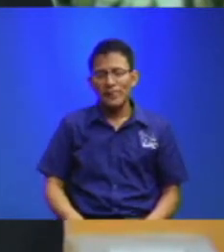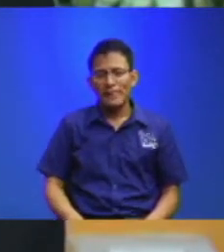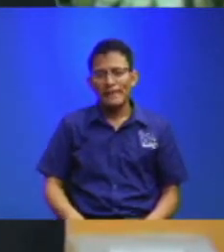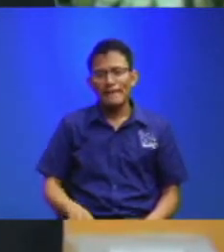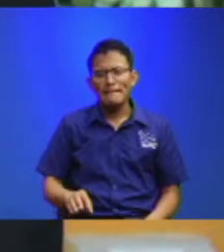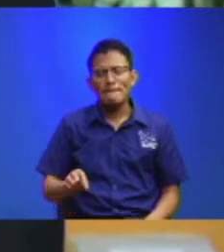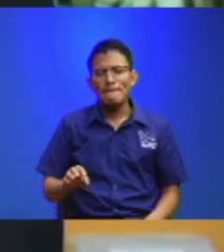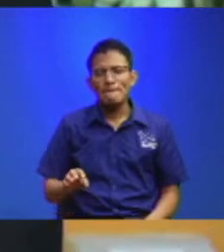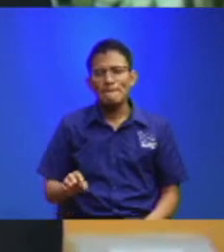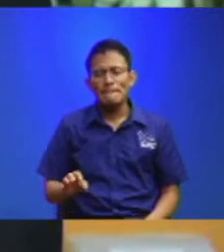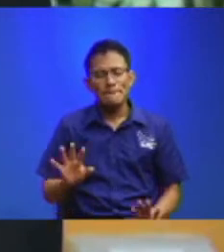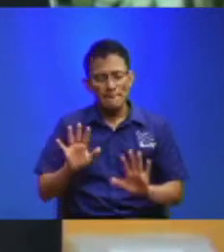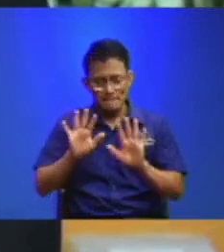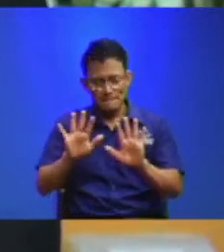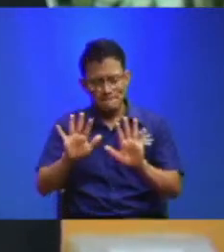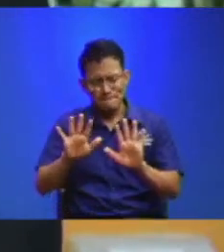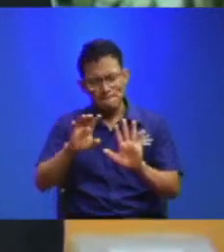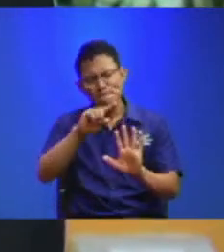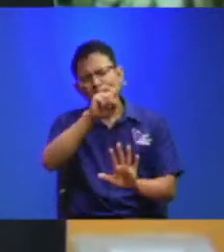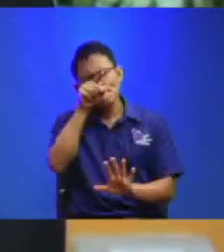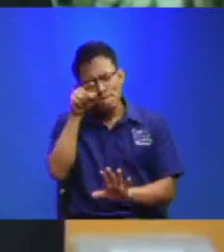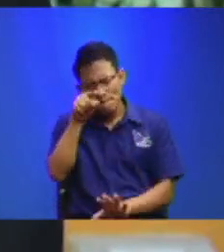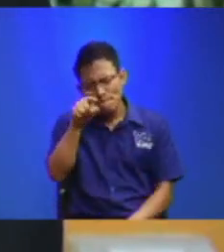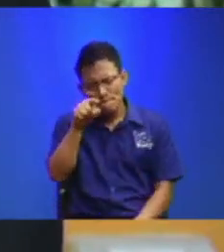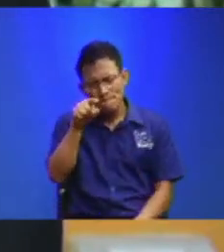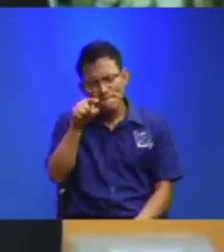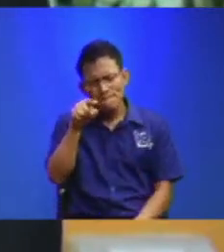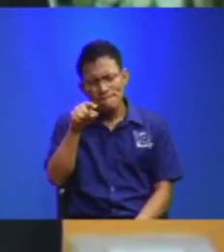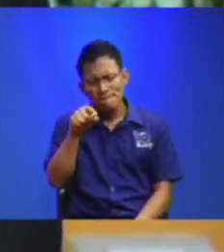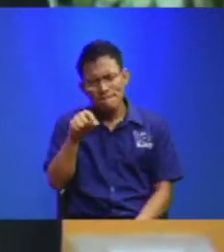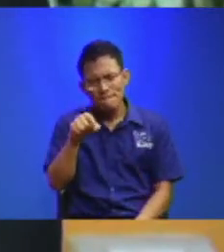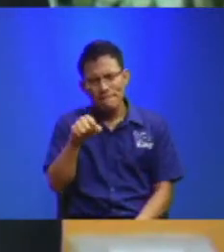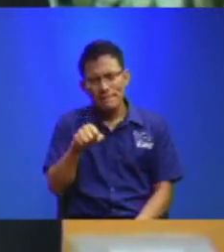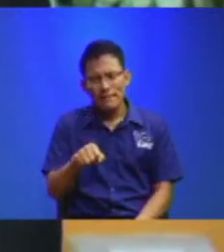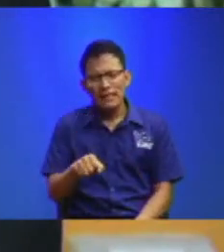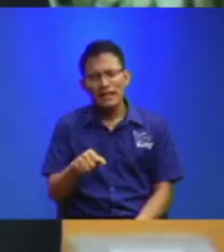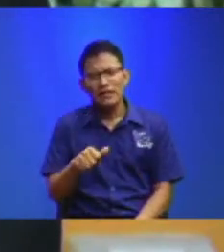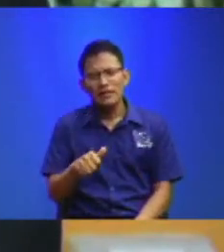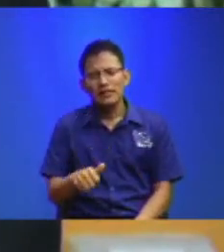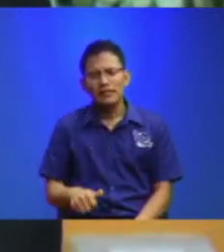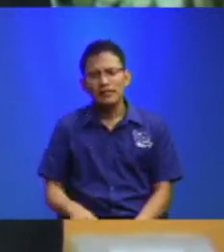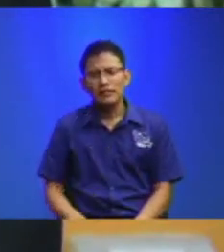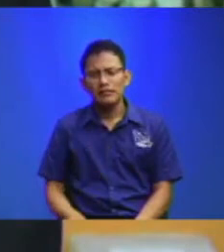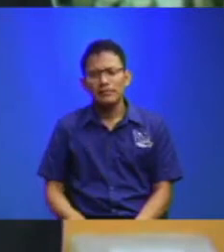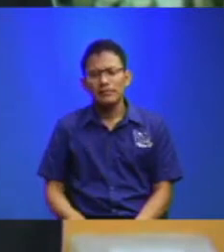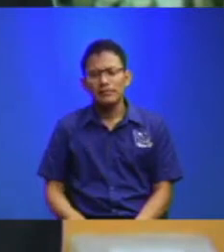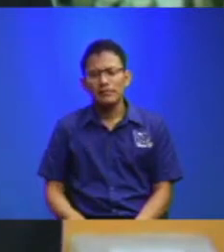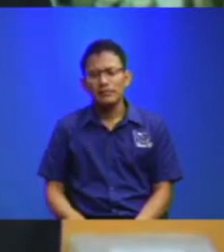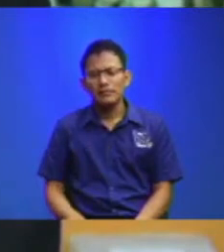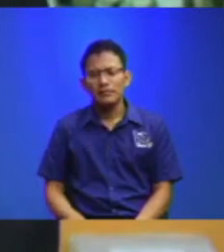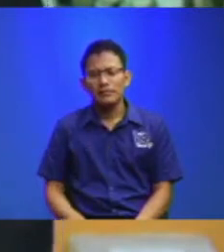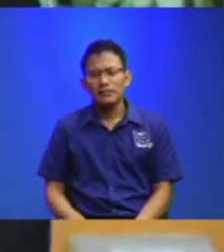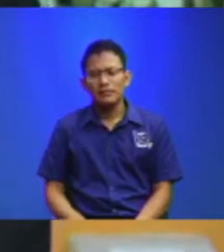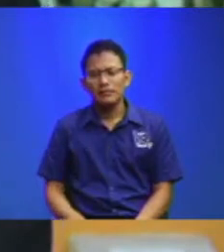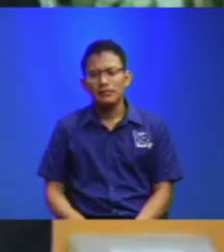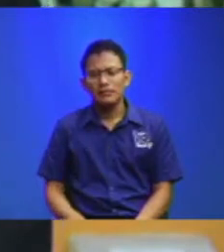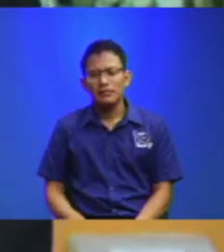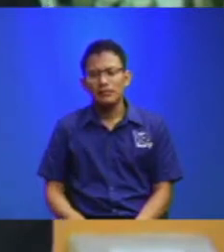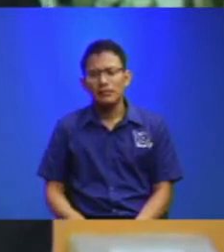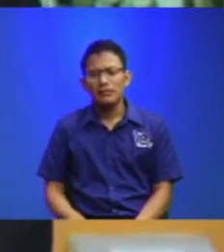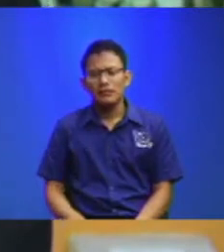O tal vez no estoy haciendo bien la pregunta, ¿de qué virtud sería la antítesis la traición?